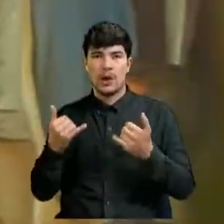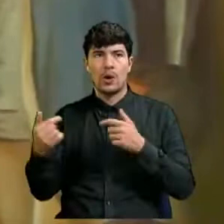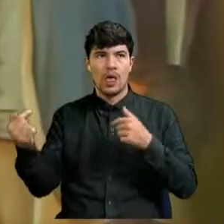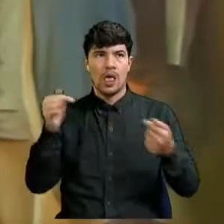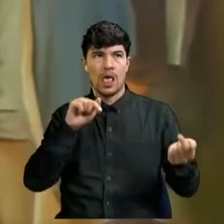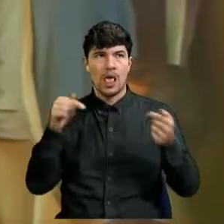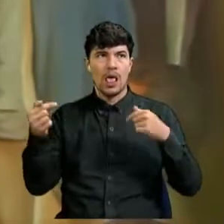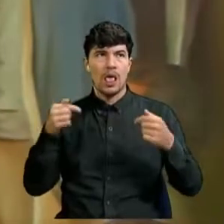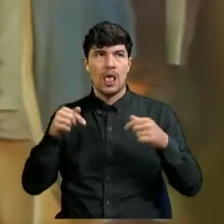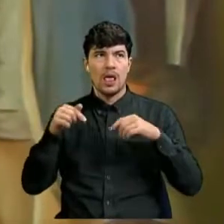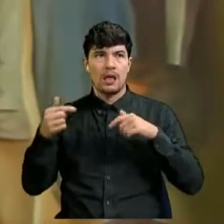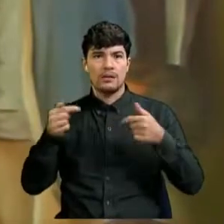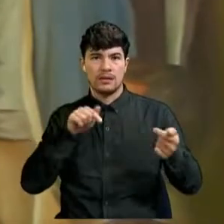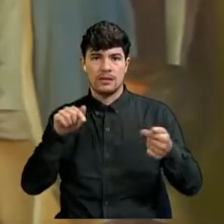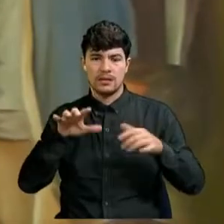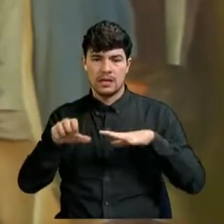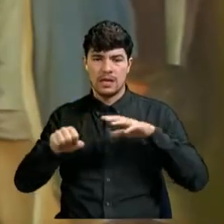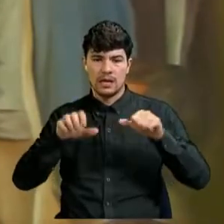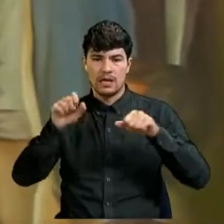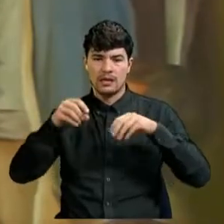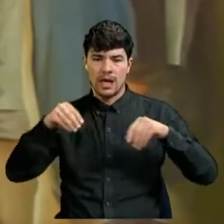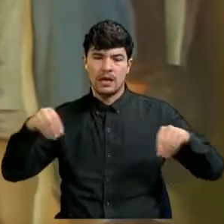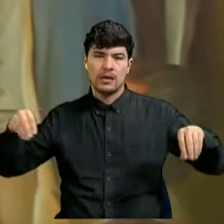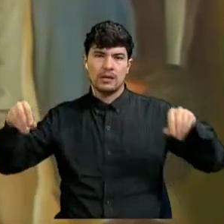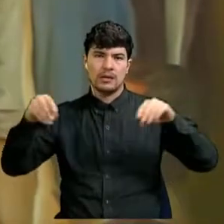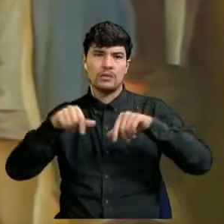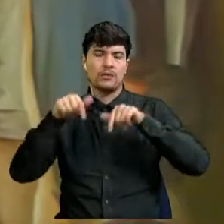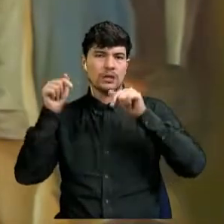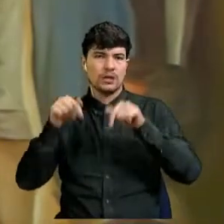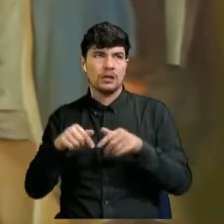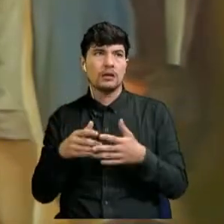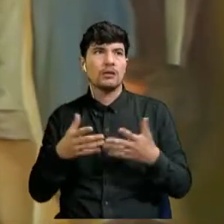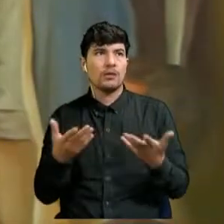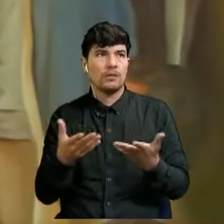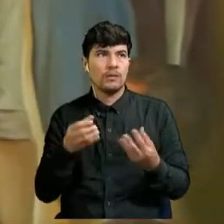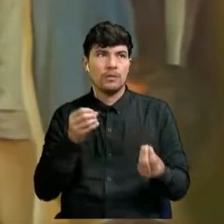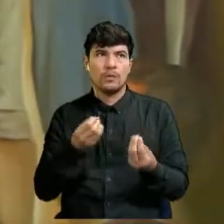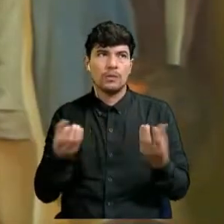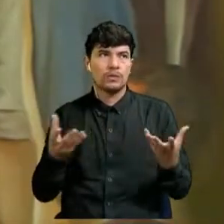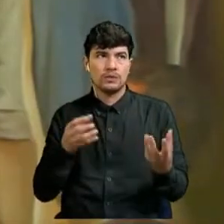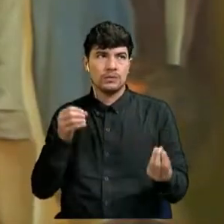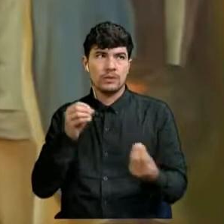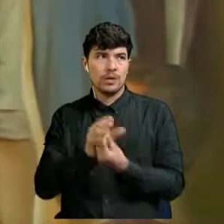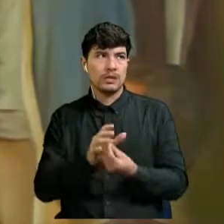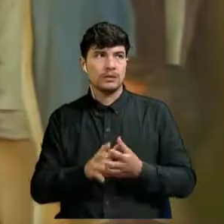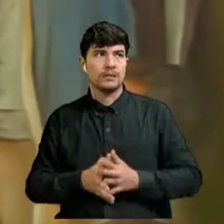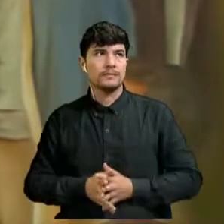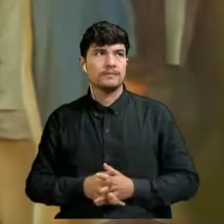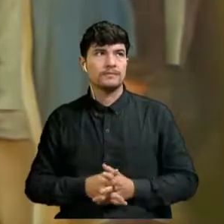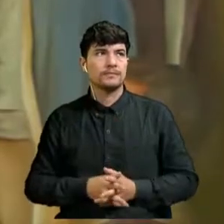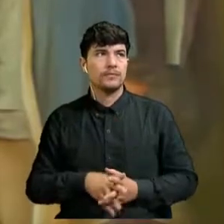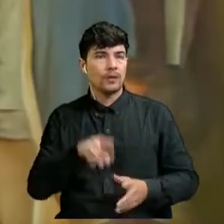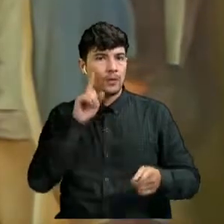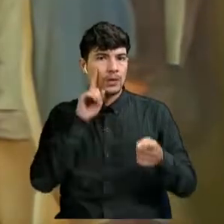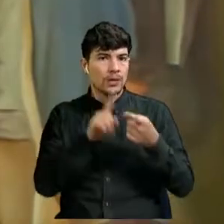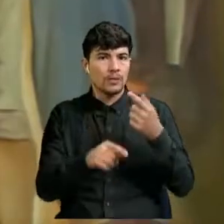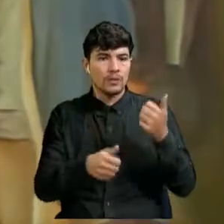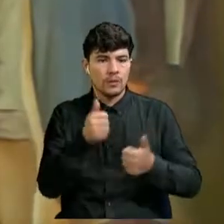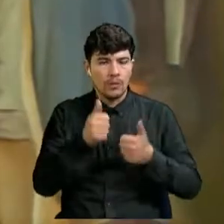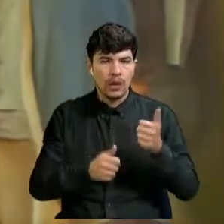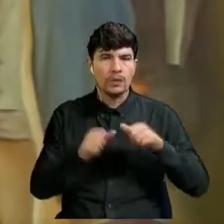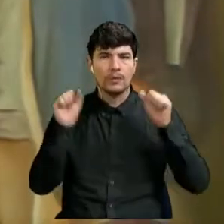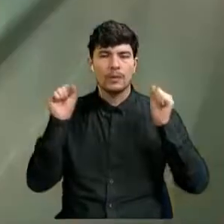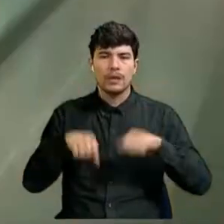territorio que se están disputando un territorio con violencia con el fin de poder usufructuar